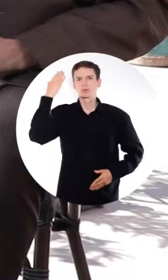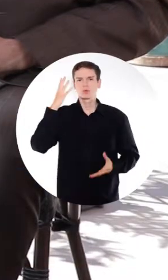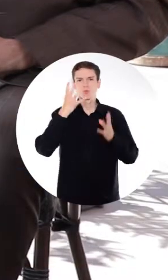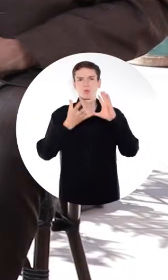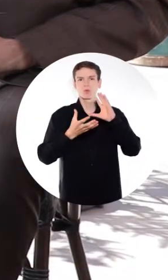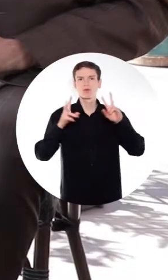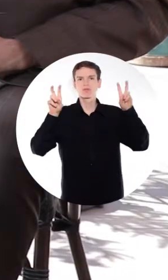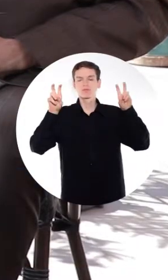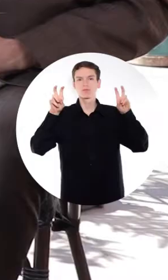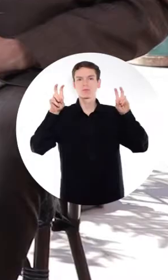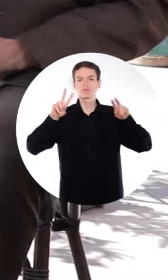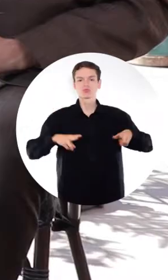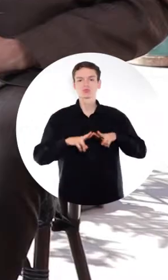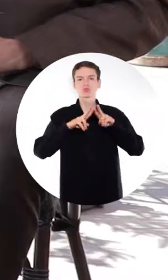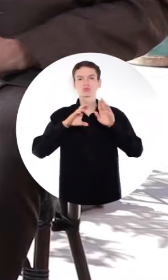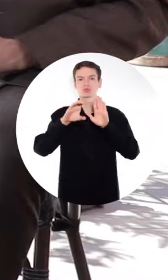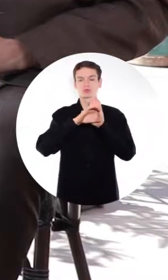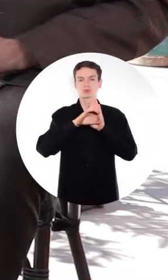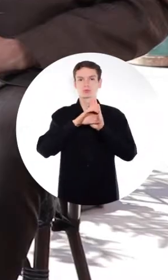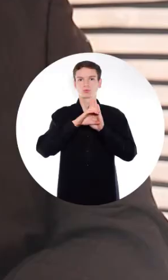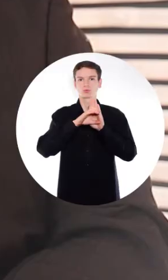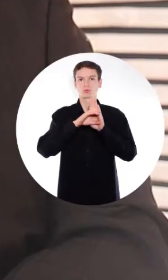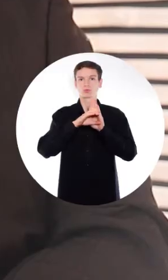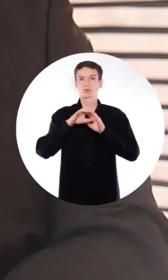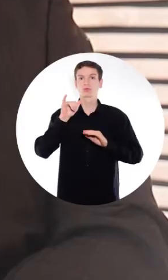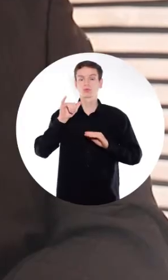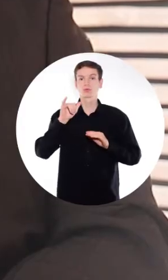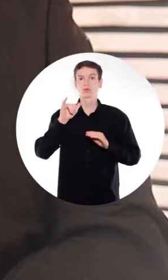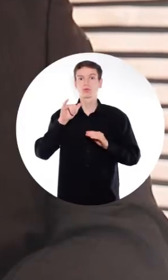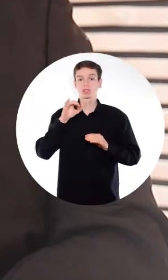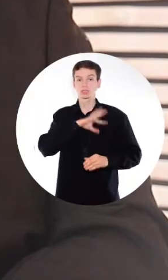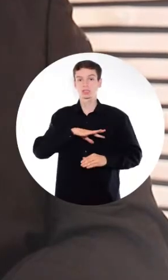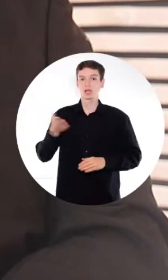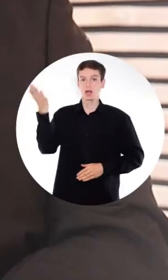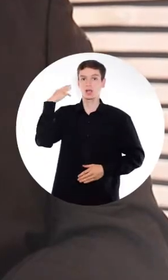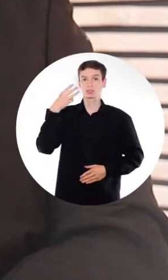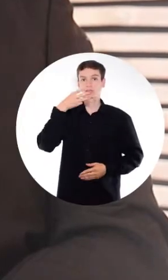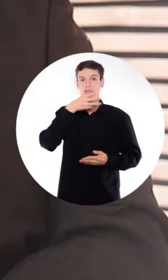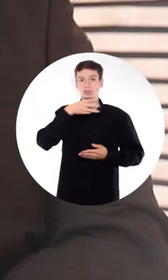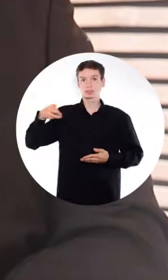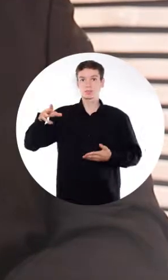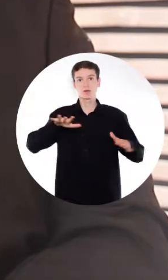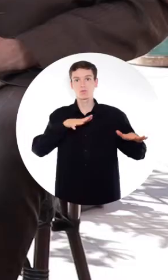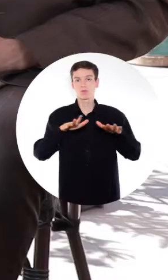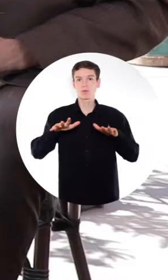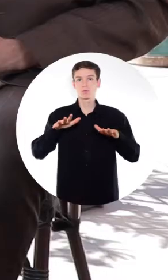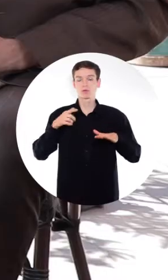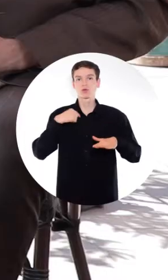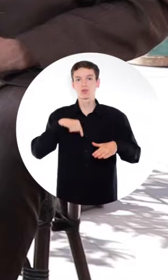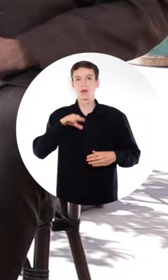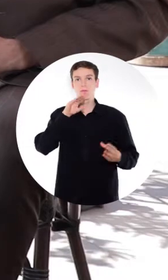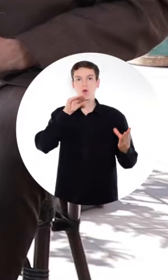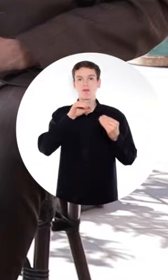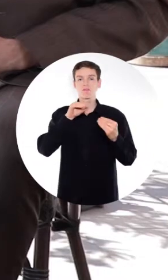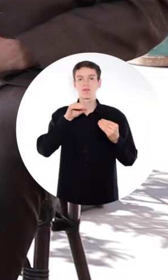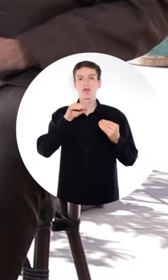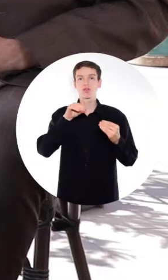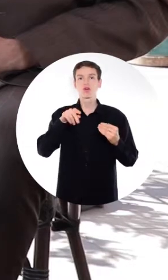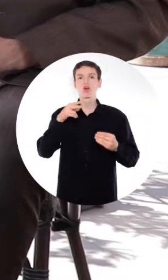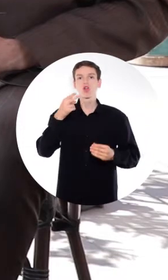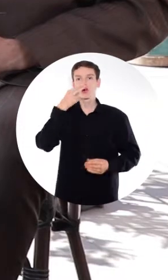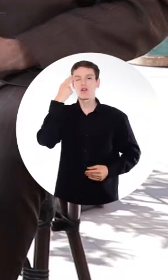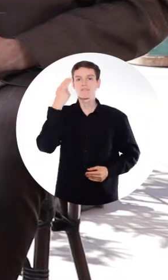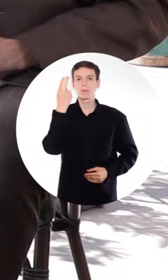en construcción constitucional. En Chile, desde hace 3 semanas atrás, estamos